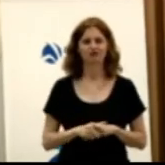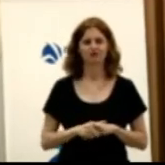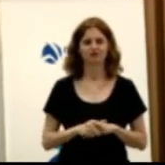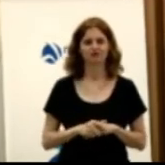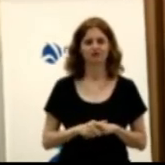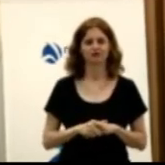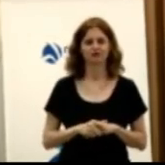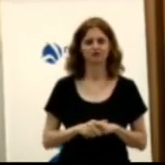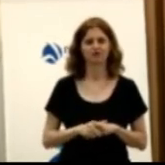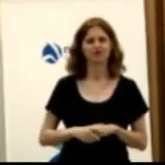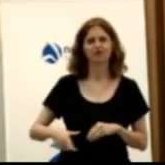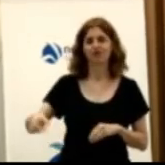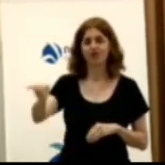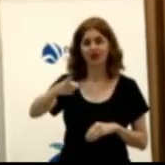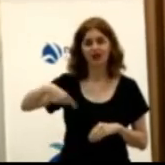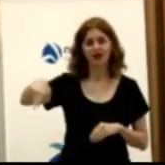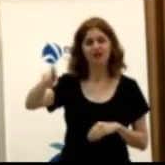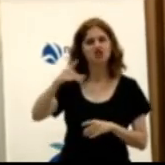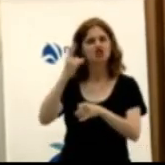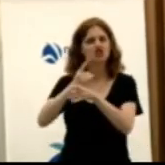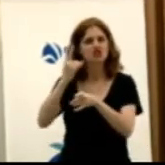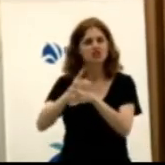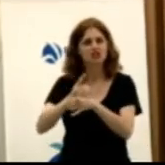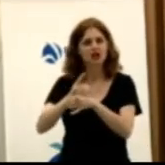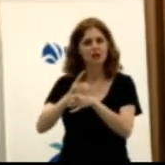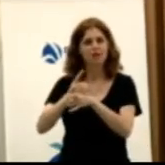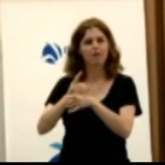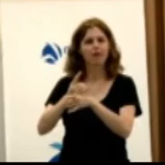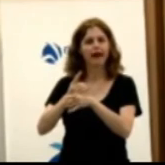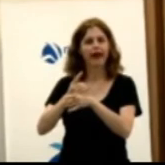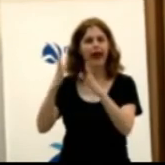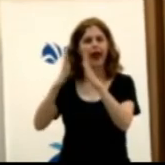que son los que siempre nos esperan en